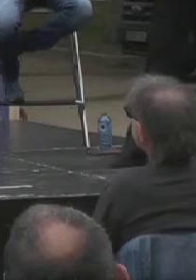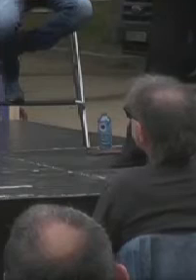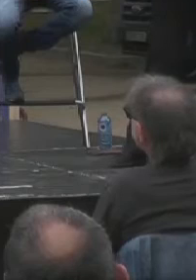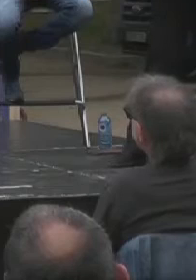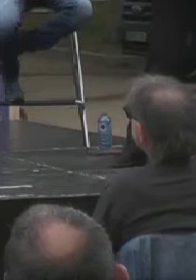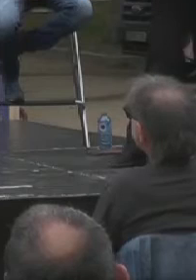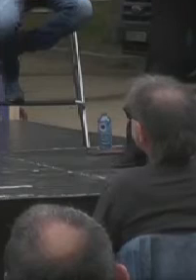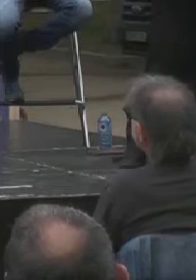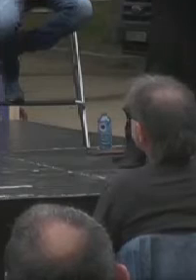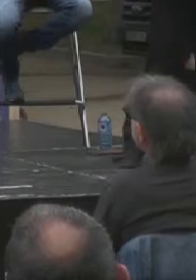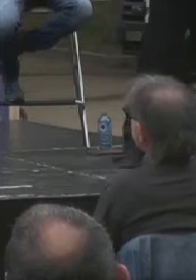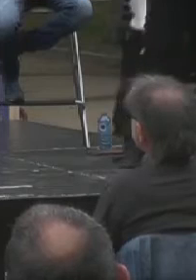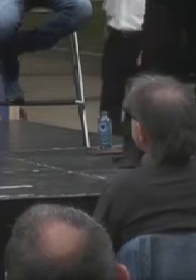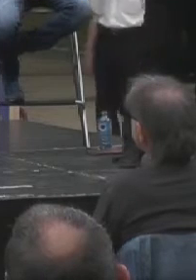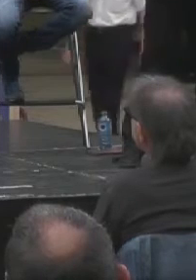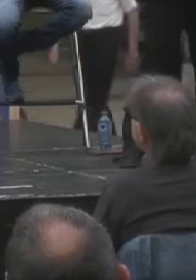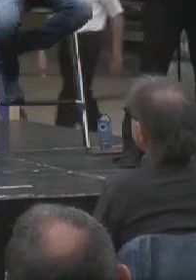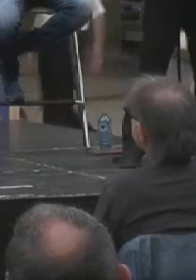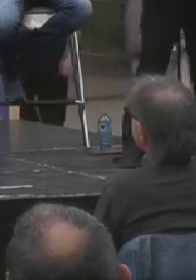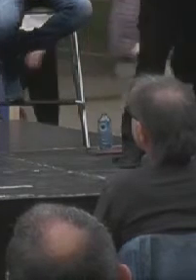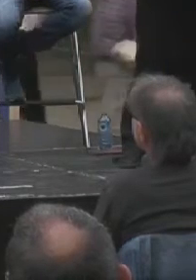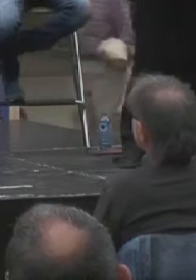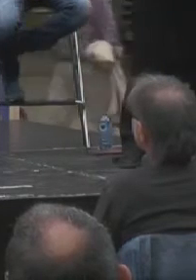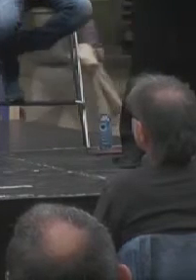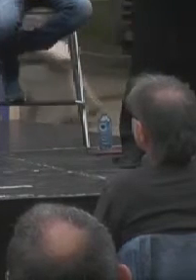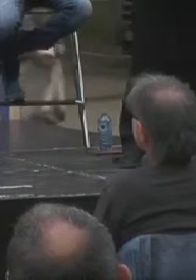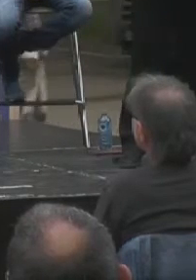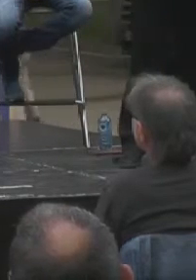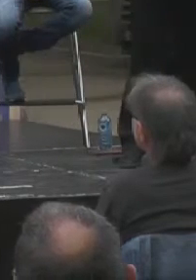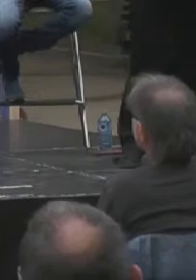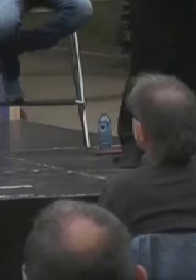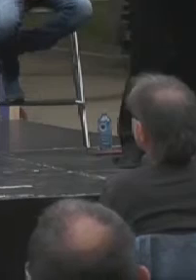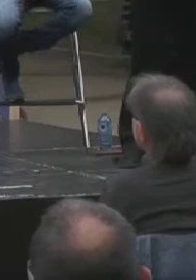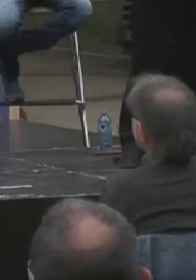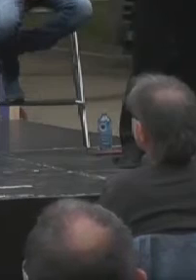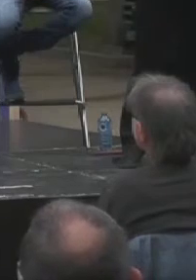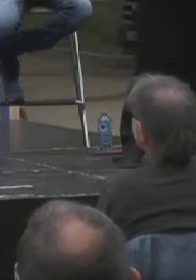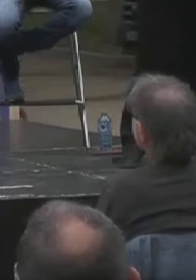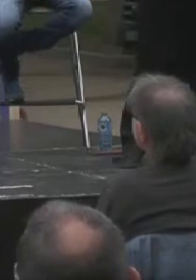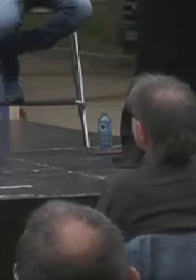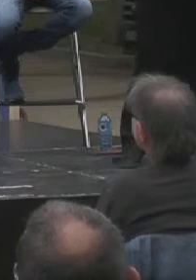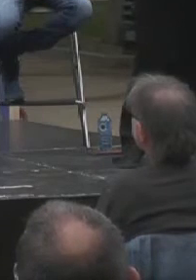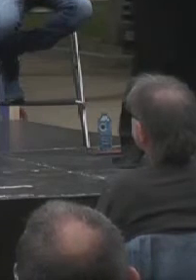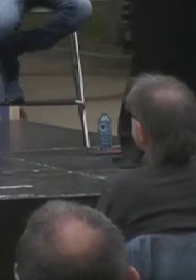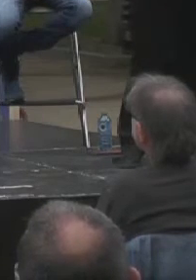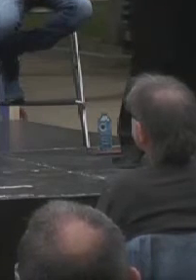Gracias a Carmen, gracias a Manuel Peña, é a primeira vez que coincido con él. Manuel é un honor.